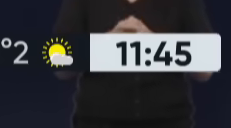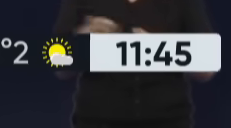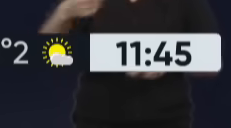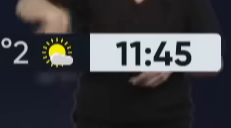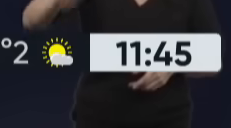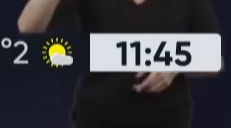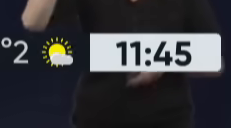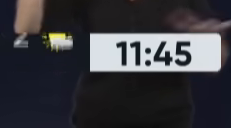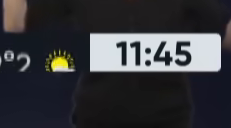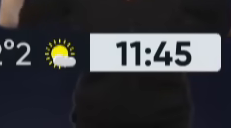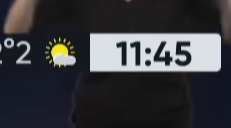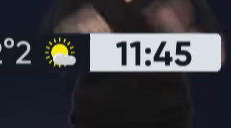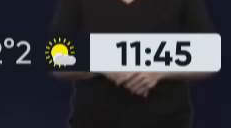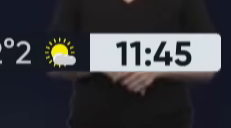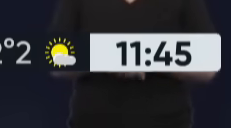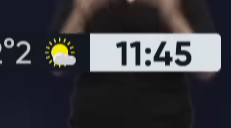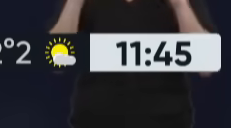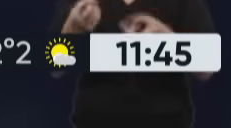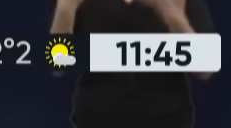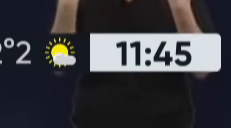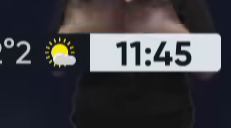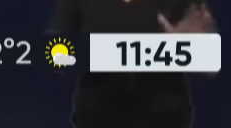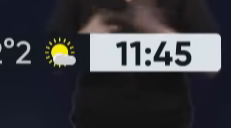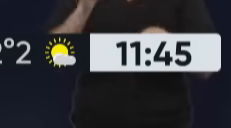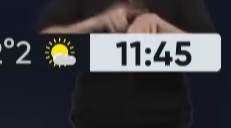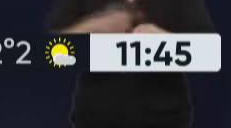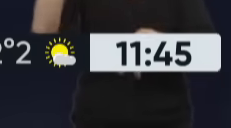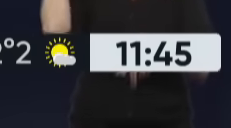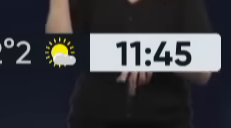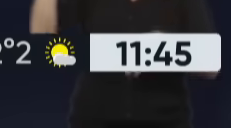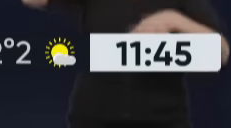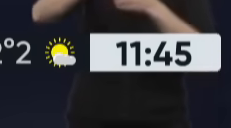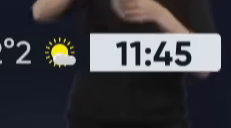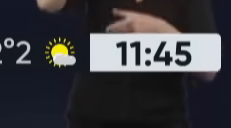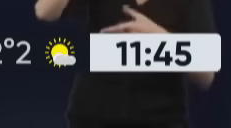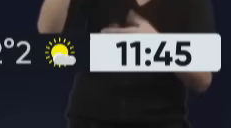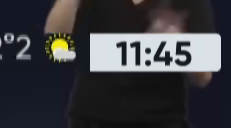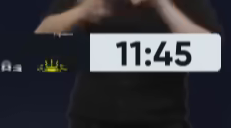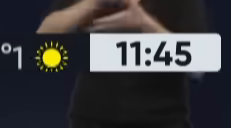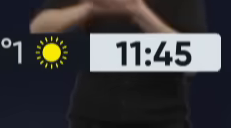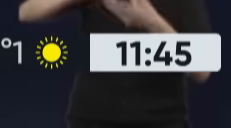se haya hecho cuando se transformó la cúpula directiva. Es la misma lógica de siempre.